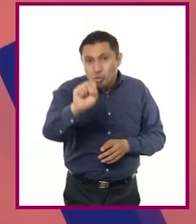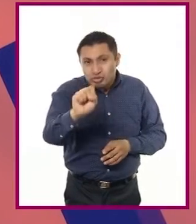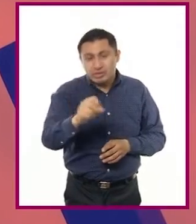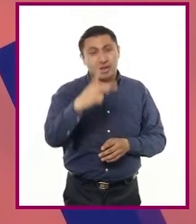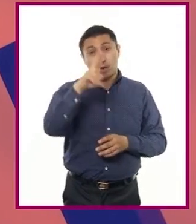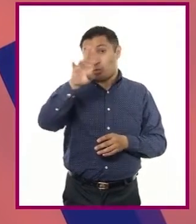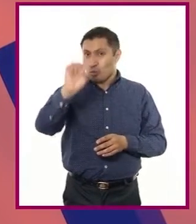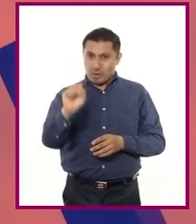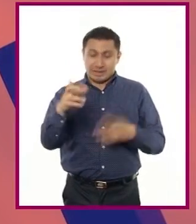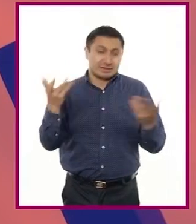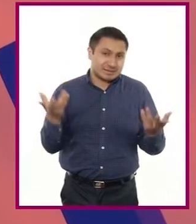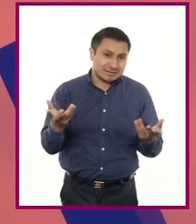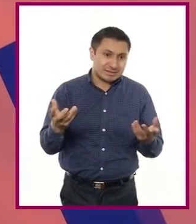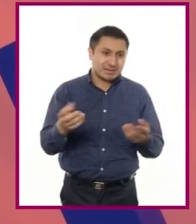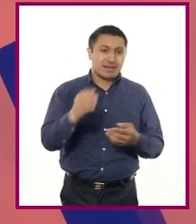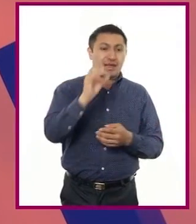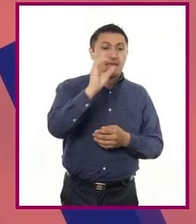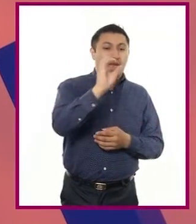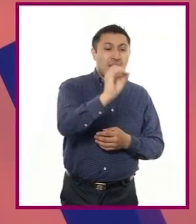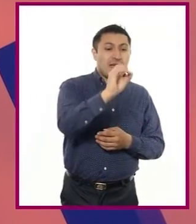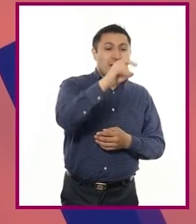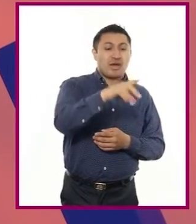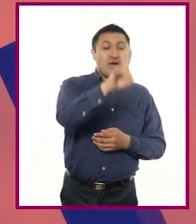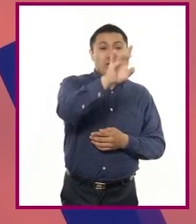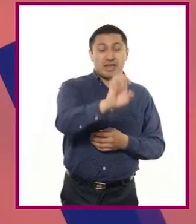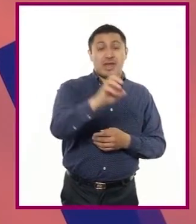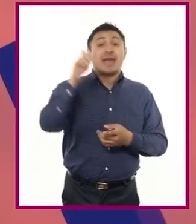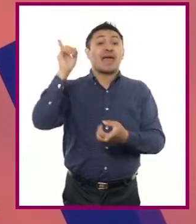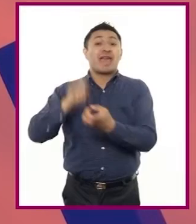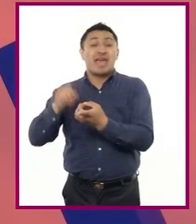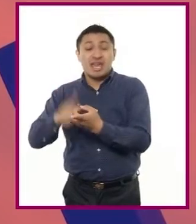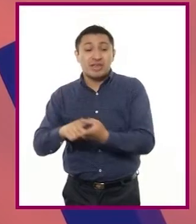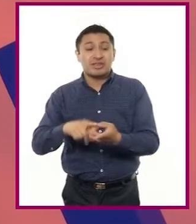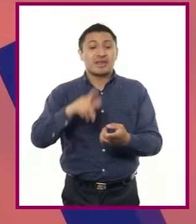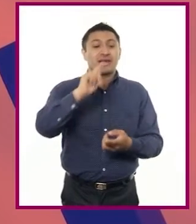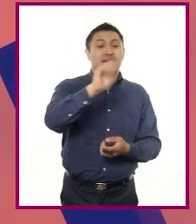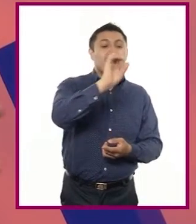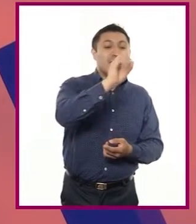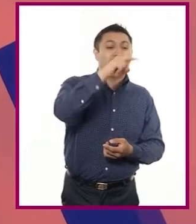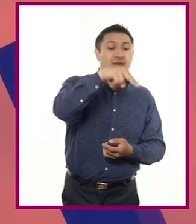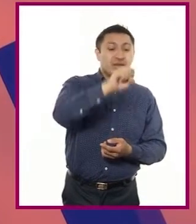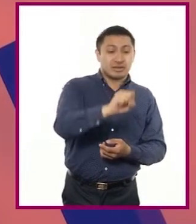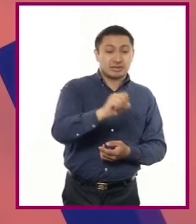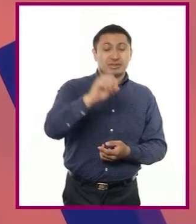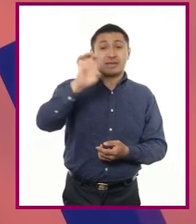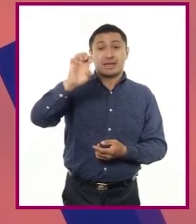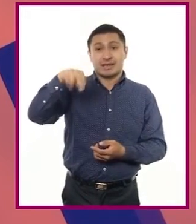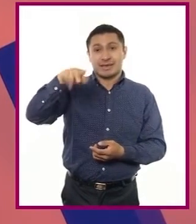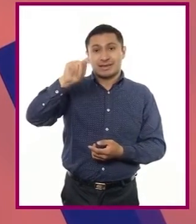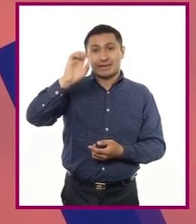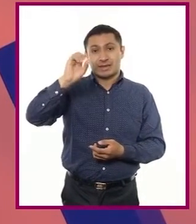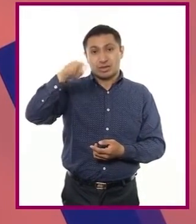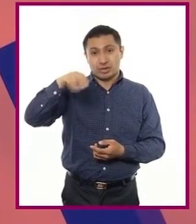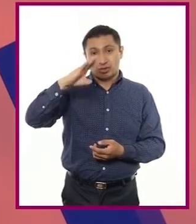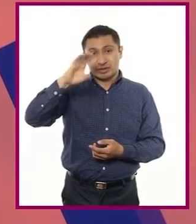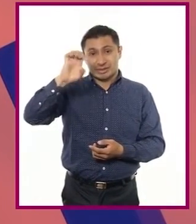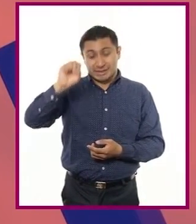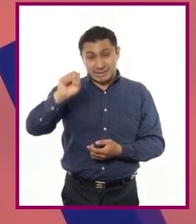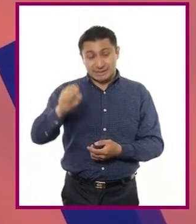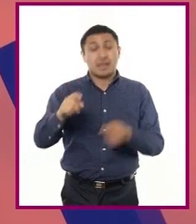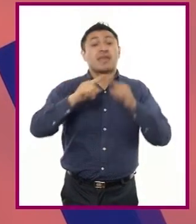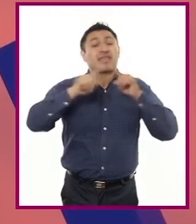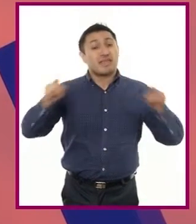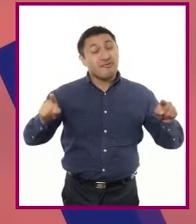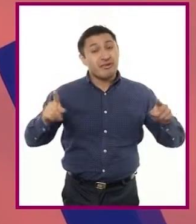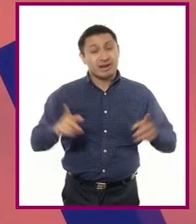de pues. Onde en lugar de donde. Tons en vez de entonces. Asimismo,